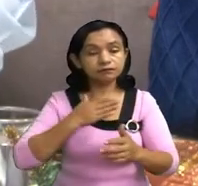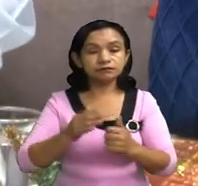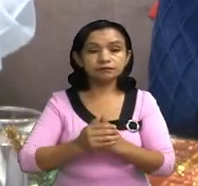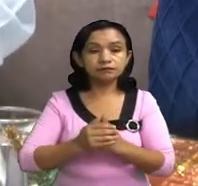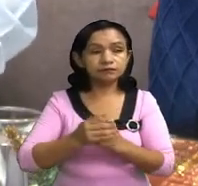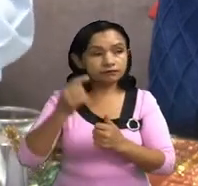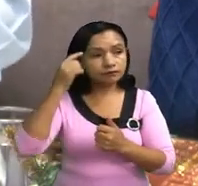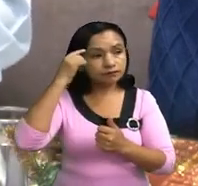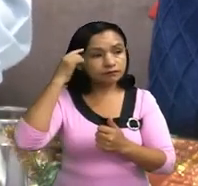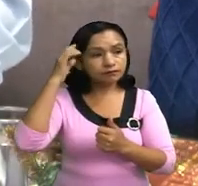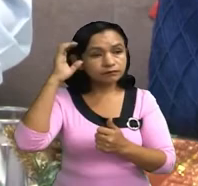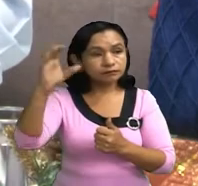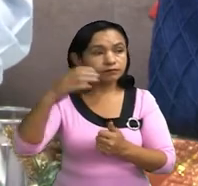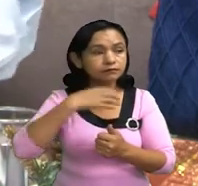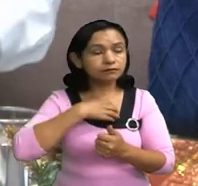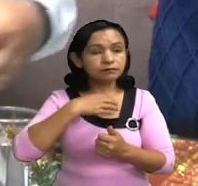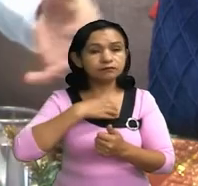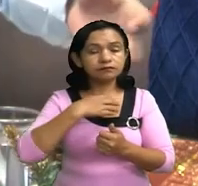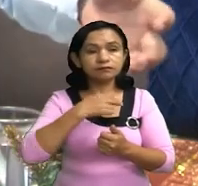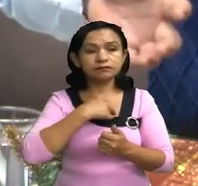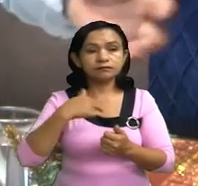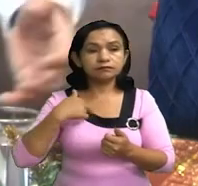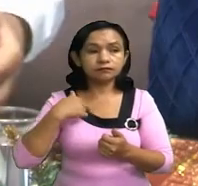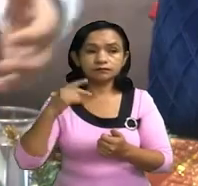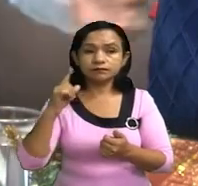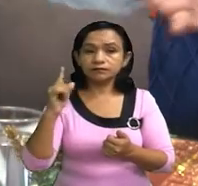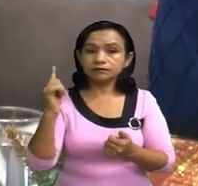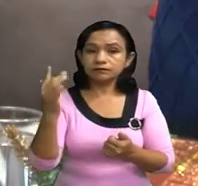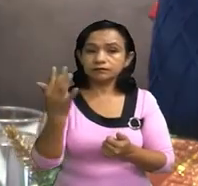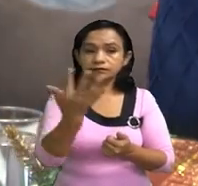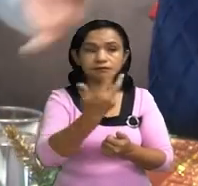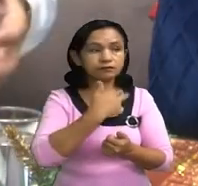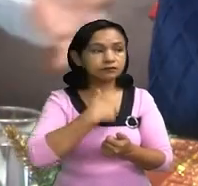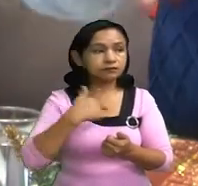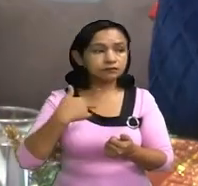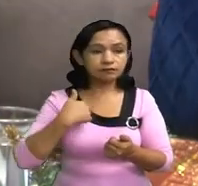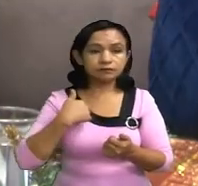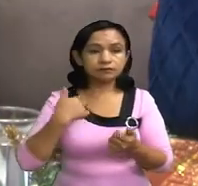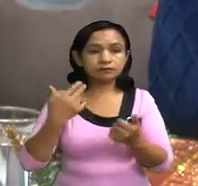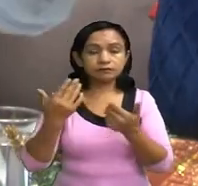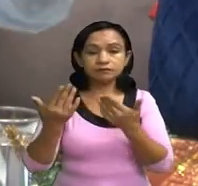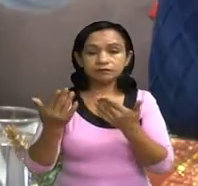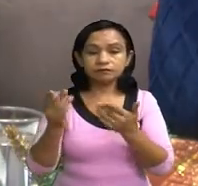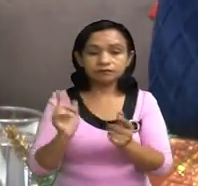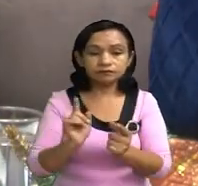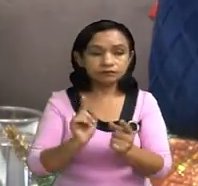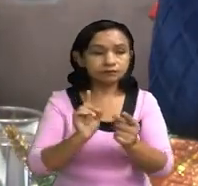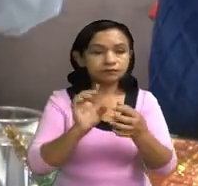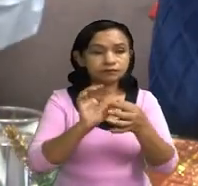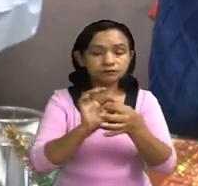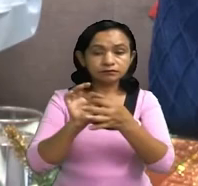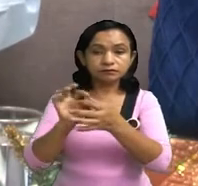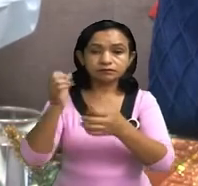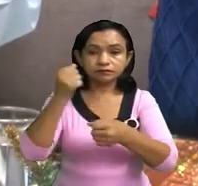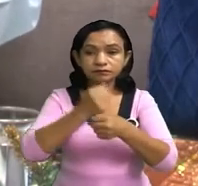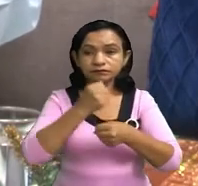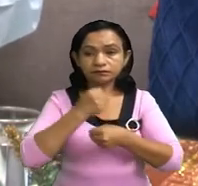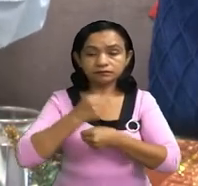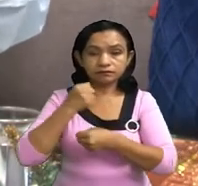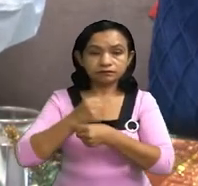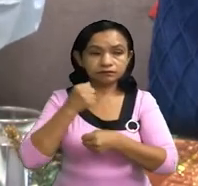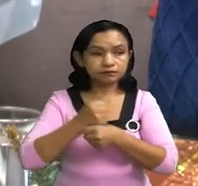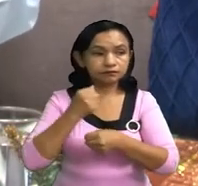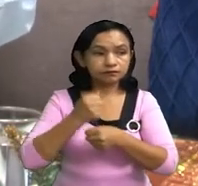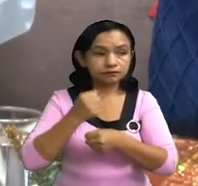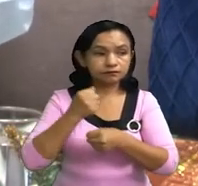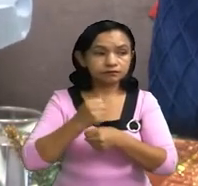creemos que hemos hecho todo un acercamiento, toda una labor, incluso